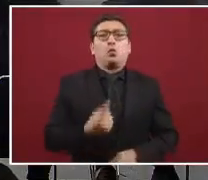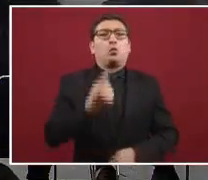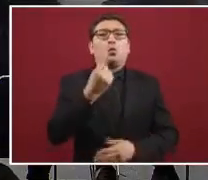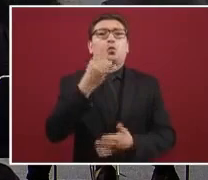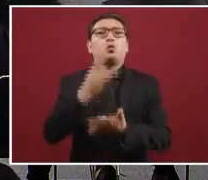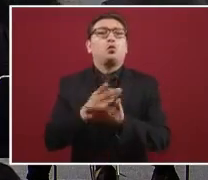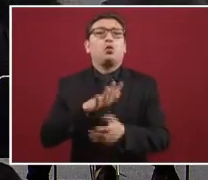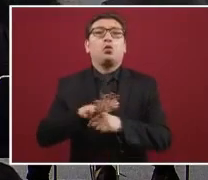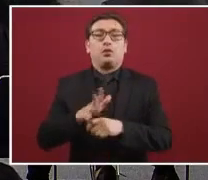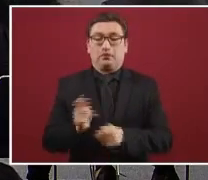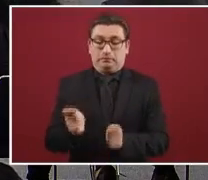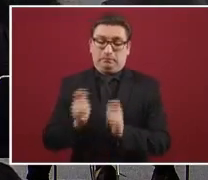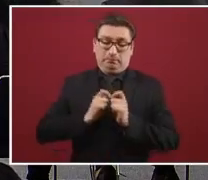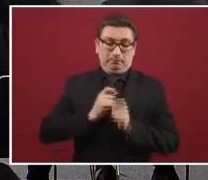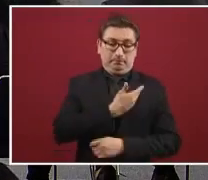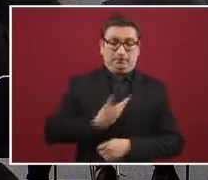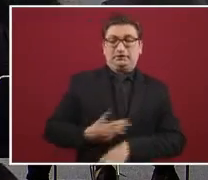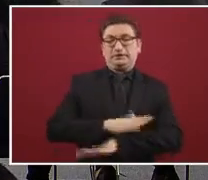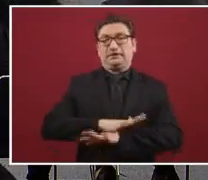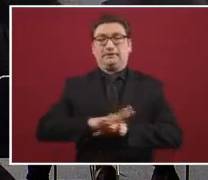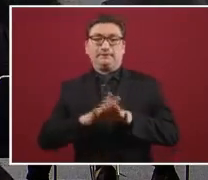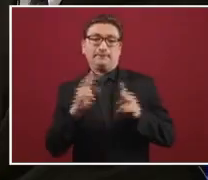era el puesto,